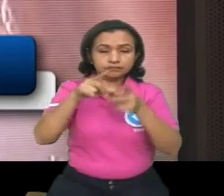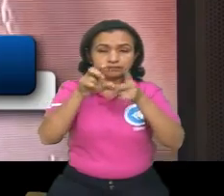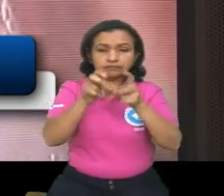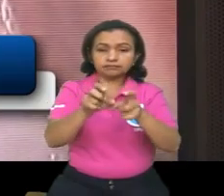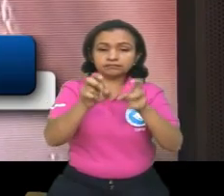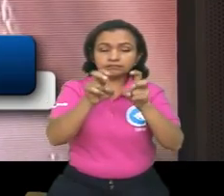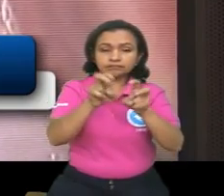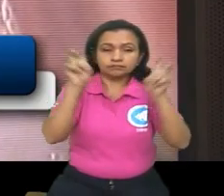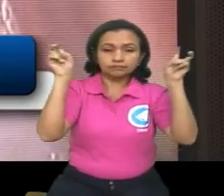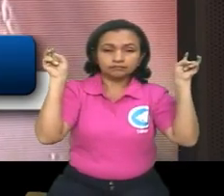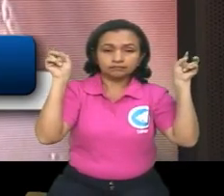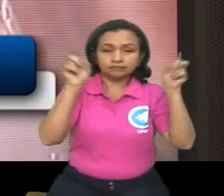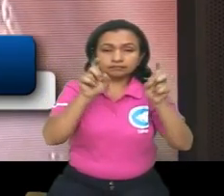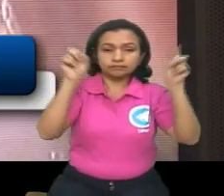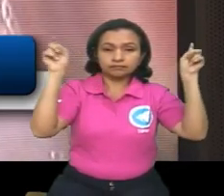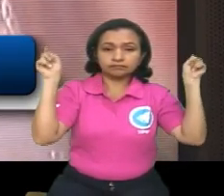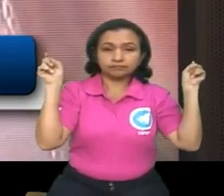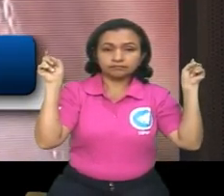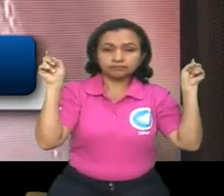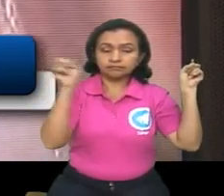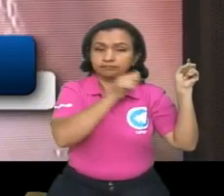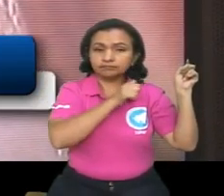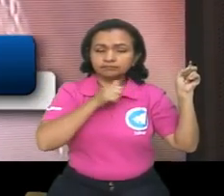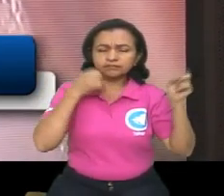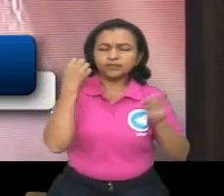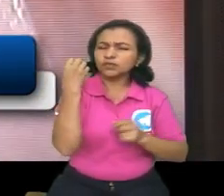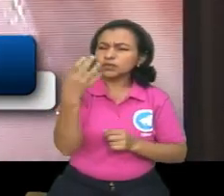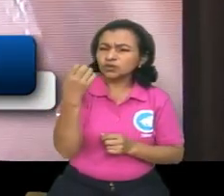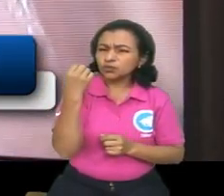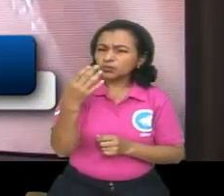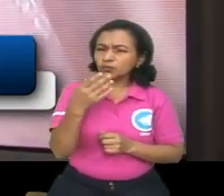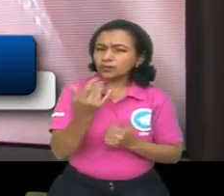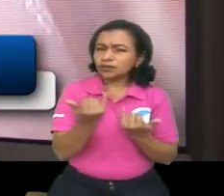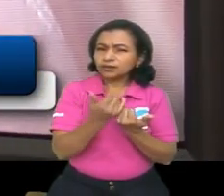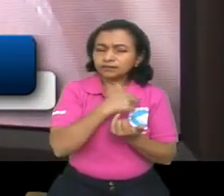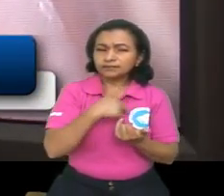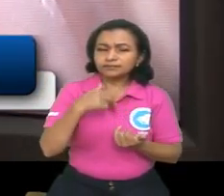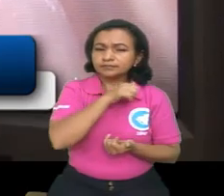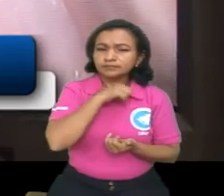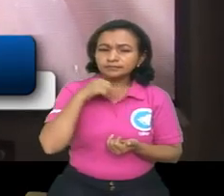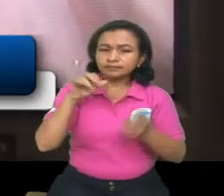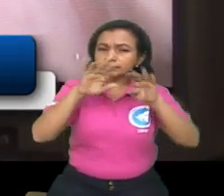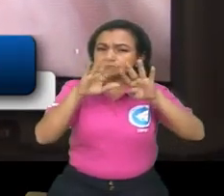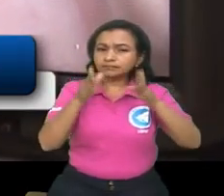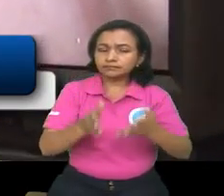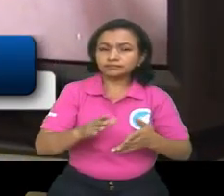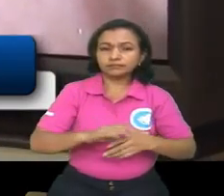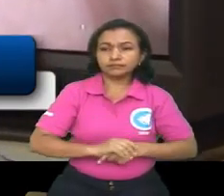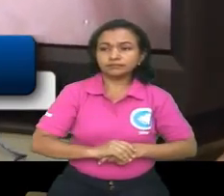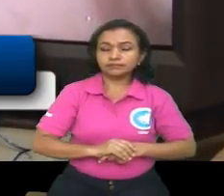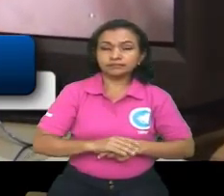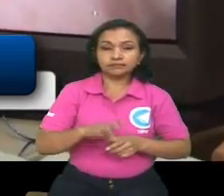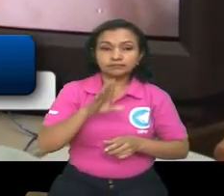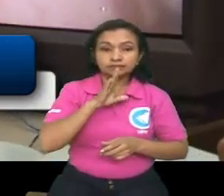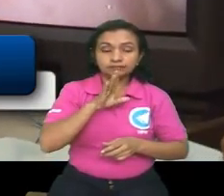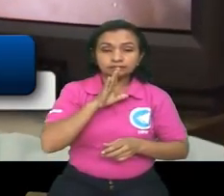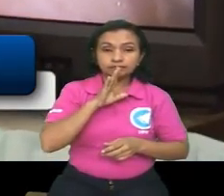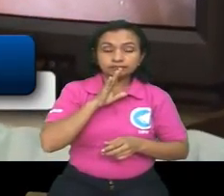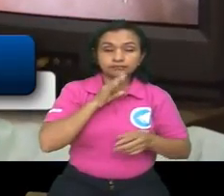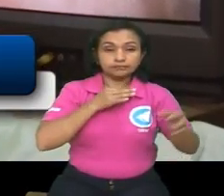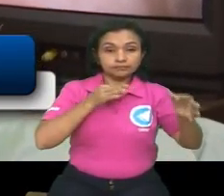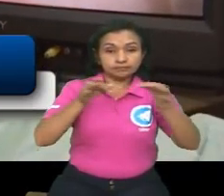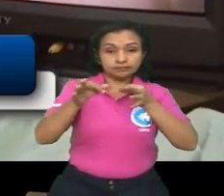y si hay dolor alguno al momento de hacer este tipo de pruebas? Ok, entonces vamos a hablar, primero quiero